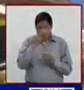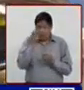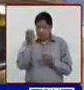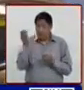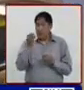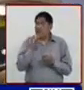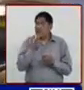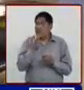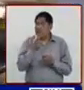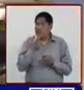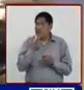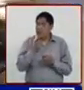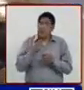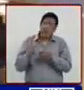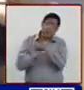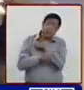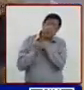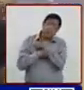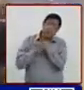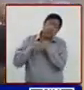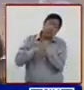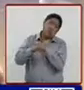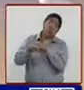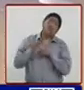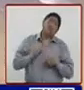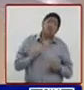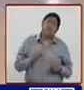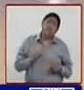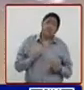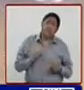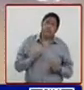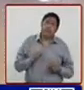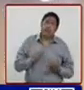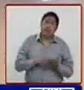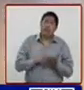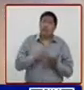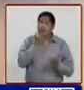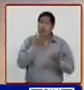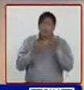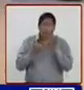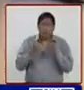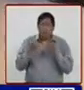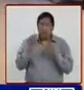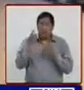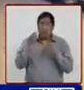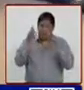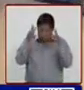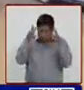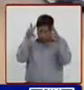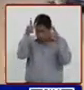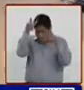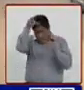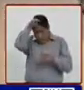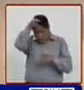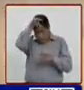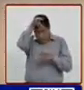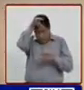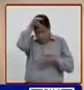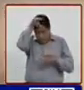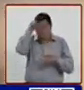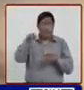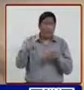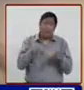justamente aquellas que estaban atracando en esta esquina. Estas imágenes han sido grabadas por una cámara GoPro